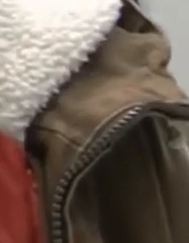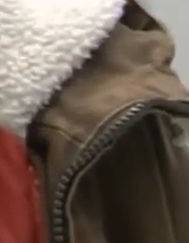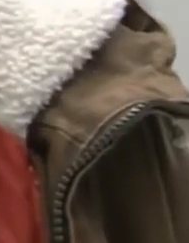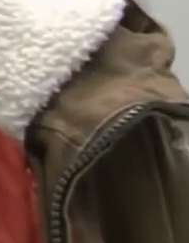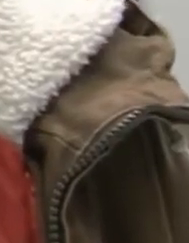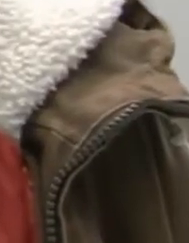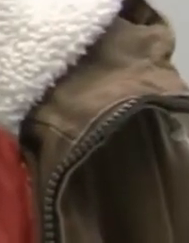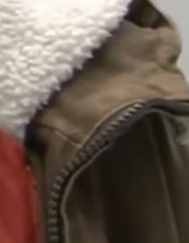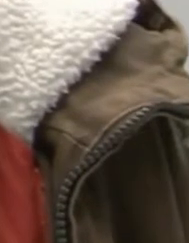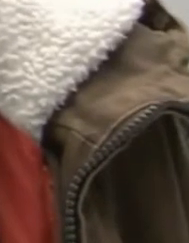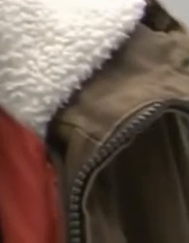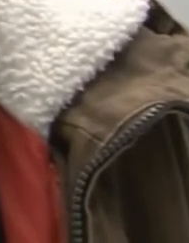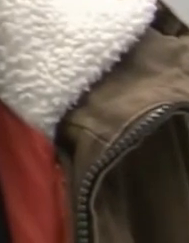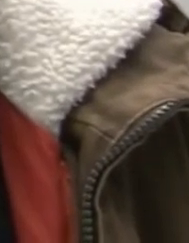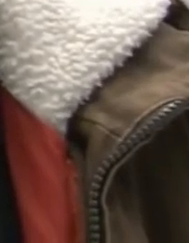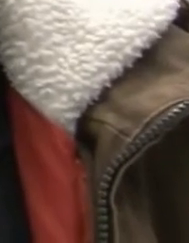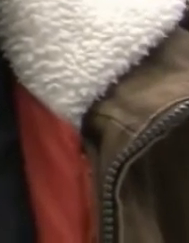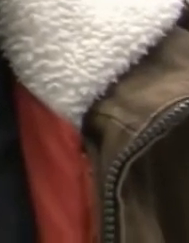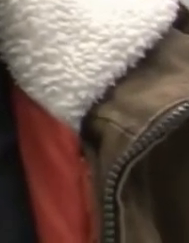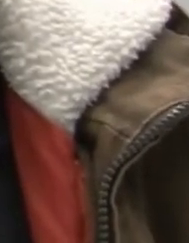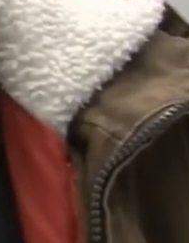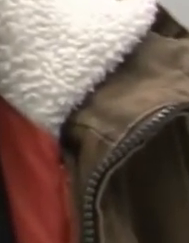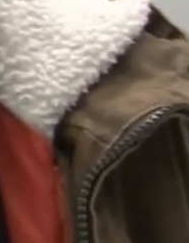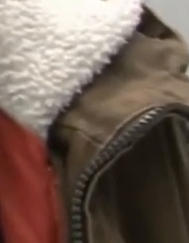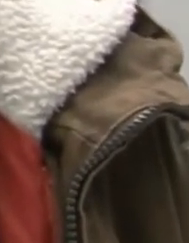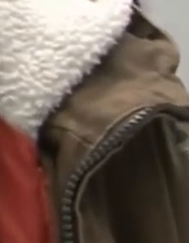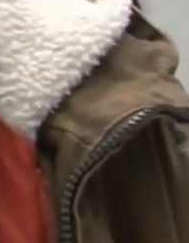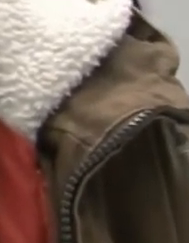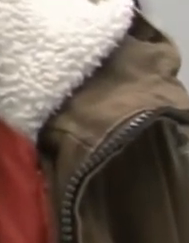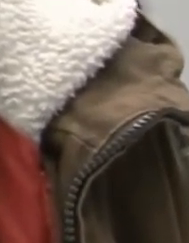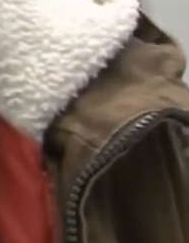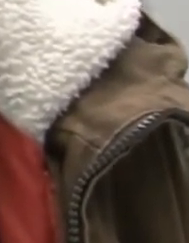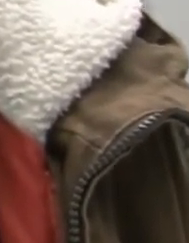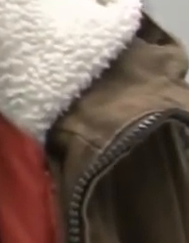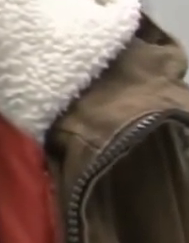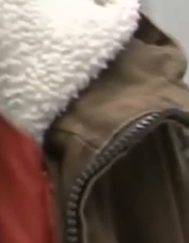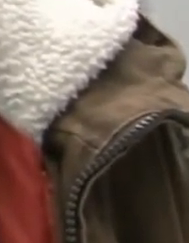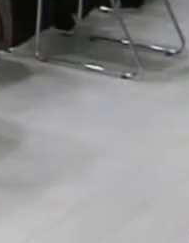hemen egon naiz herritartasun eskolan, aurrekontu parte hartzailean inguruko